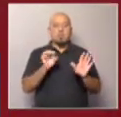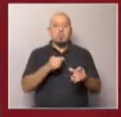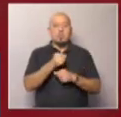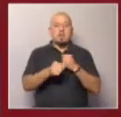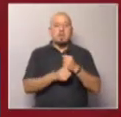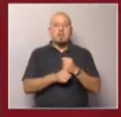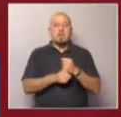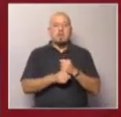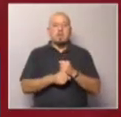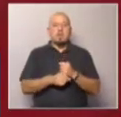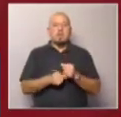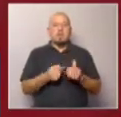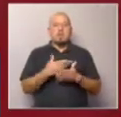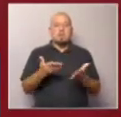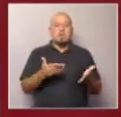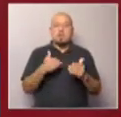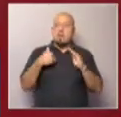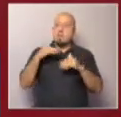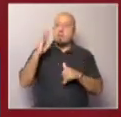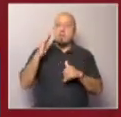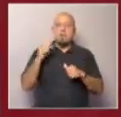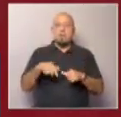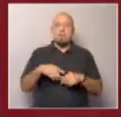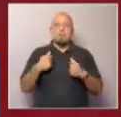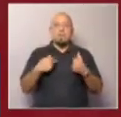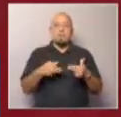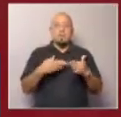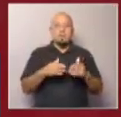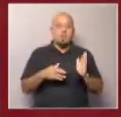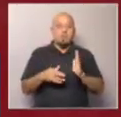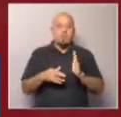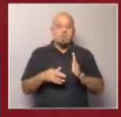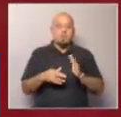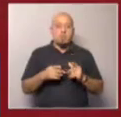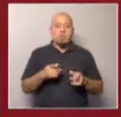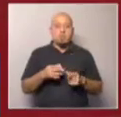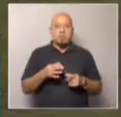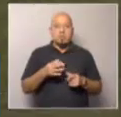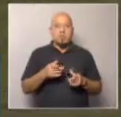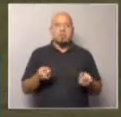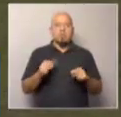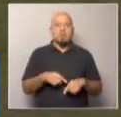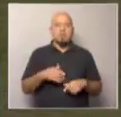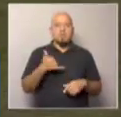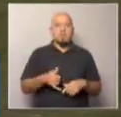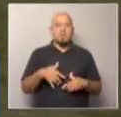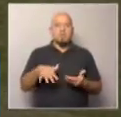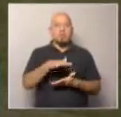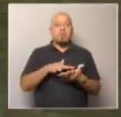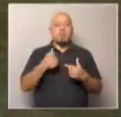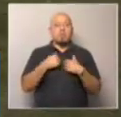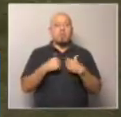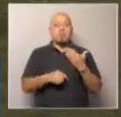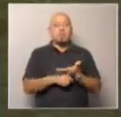Y para que sea para grandes, para chicos, para el fútbol femenino también. Y, como te digo, recuperar el espacio, y lo que nosotros pedimos